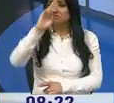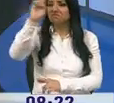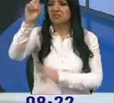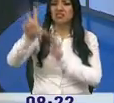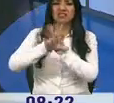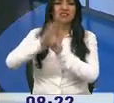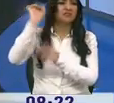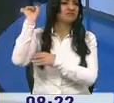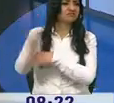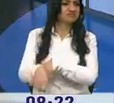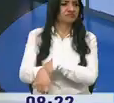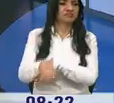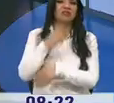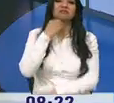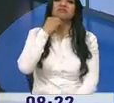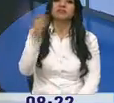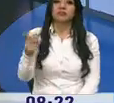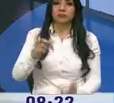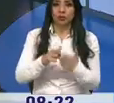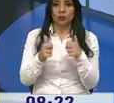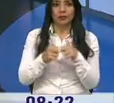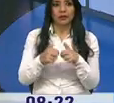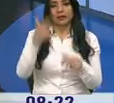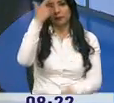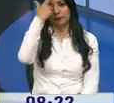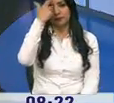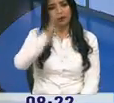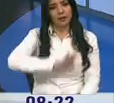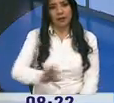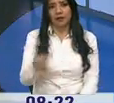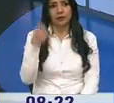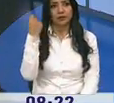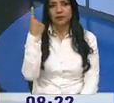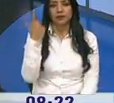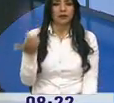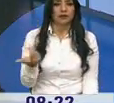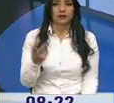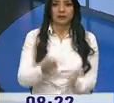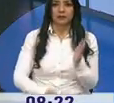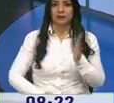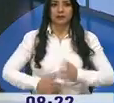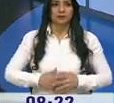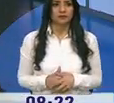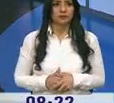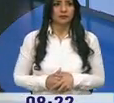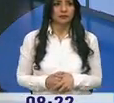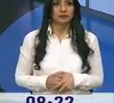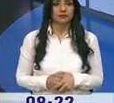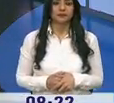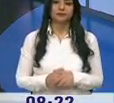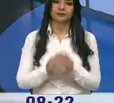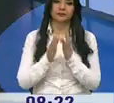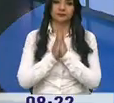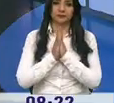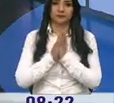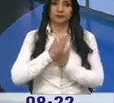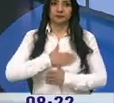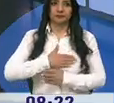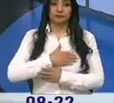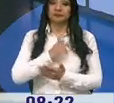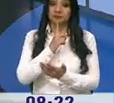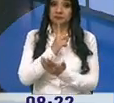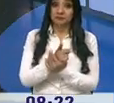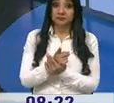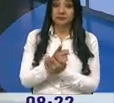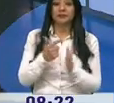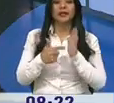les da la gana. Entonces, el problema es aquí, ya, no entendemos. No, realmente hacemos un llamado para que, es verdad,